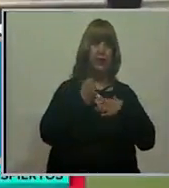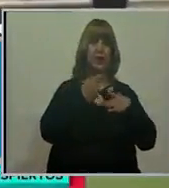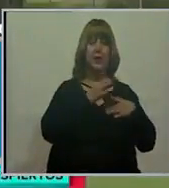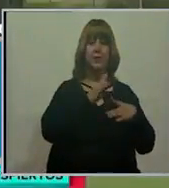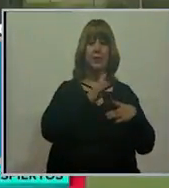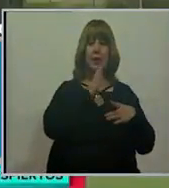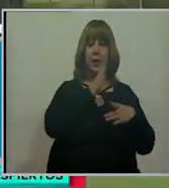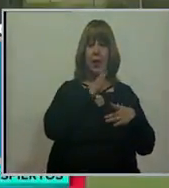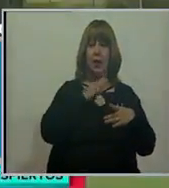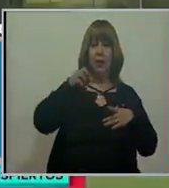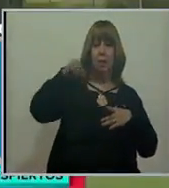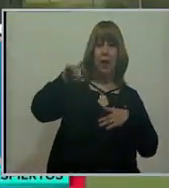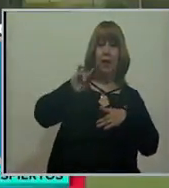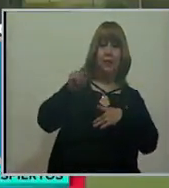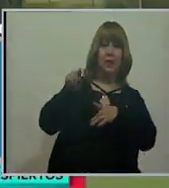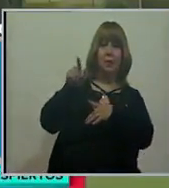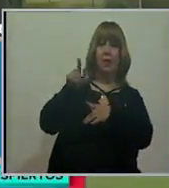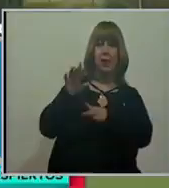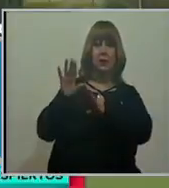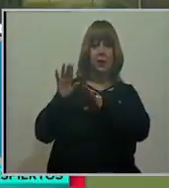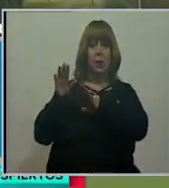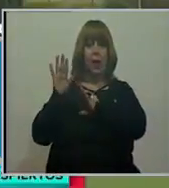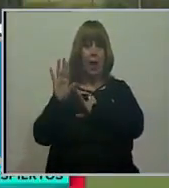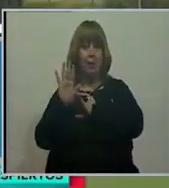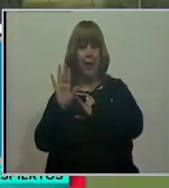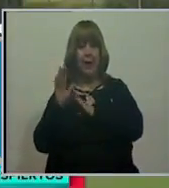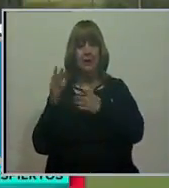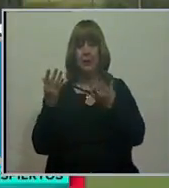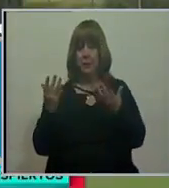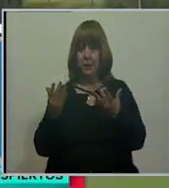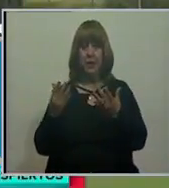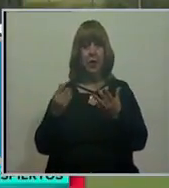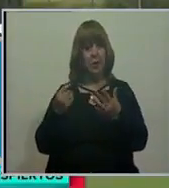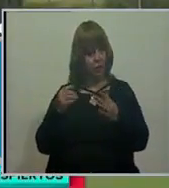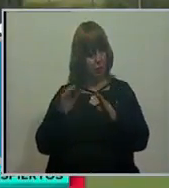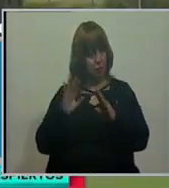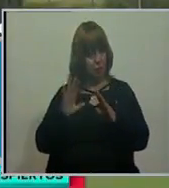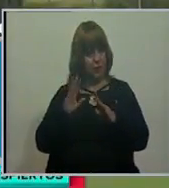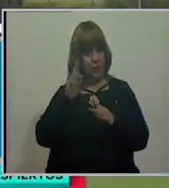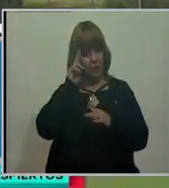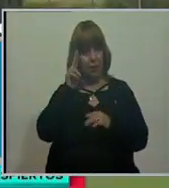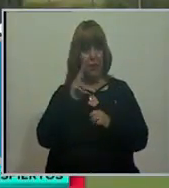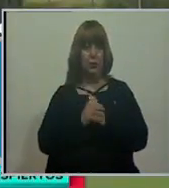ayude a hacer la ponte para pasar los extremismos que hay.